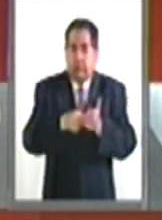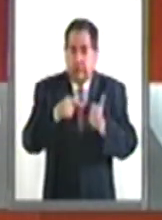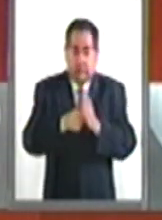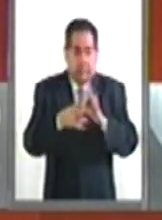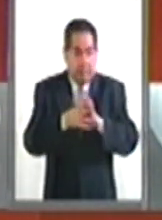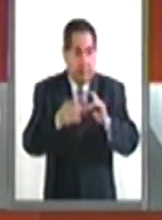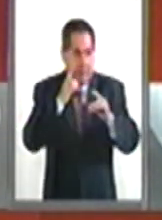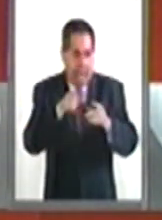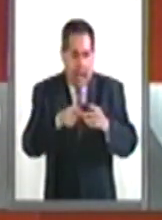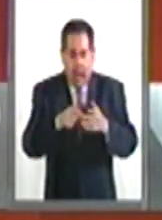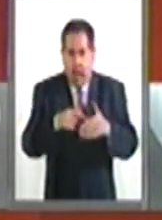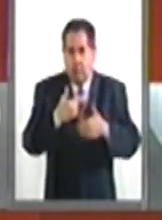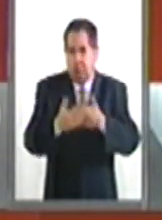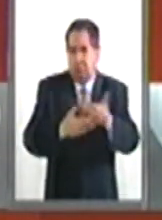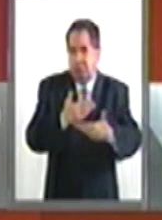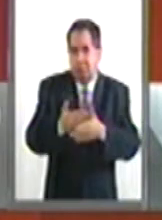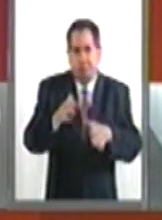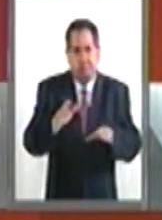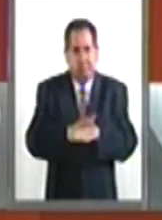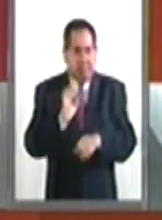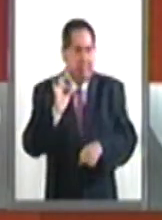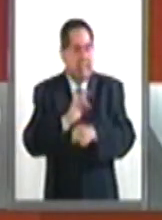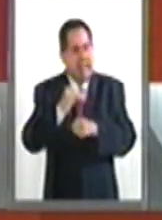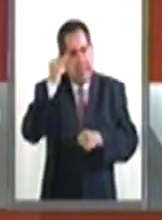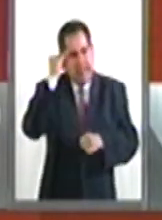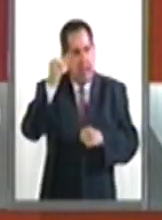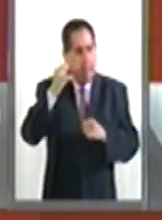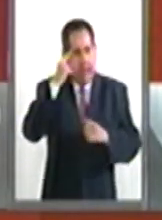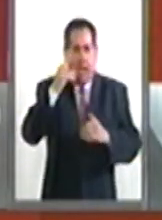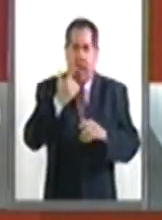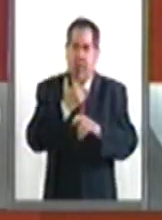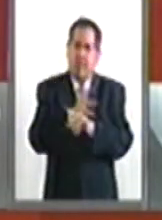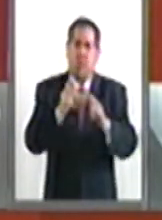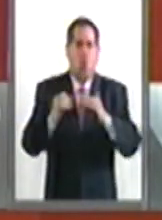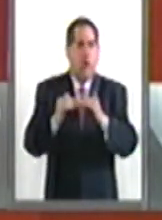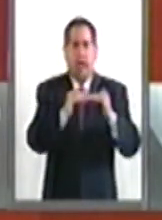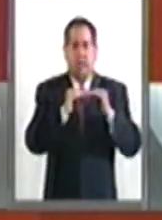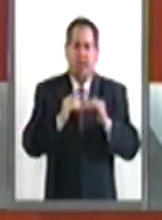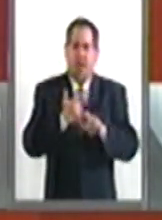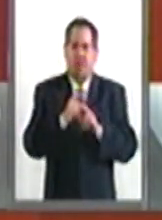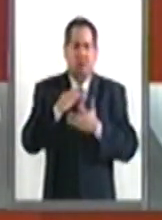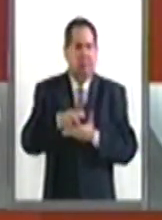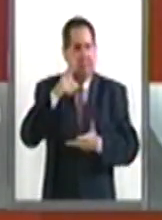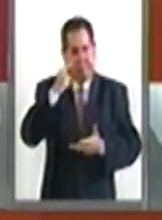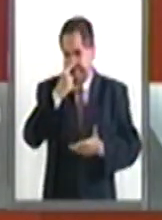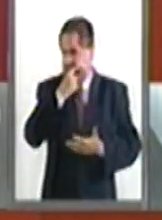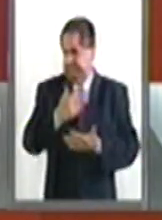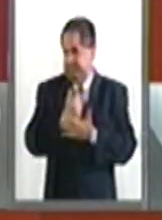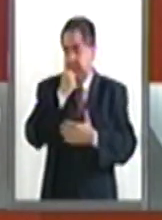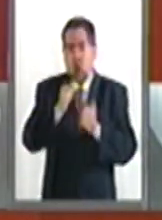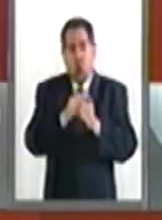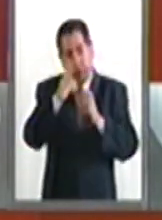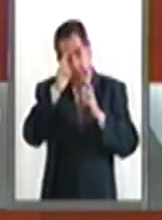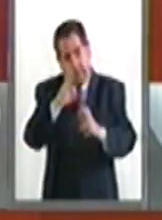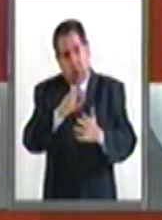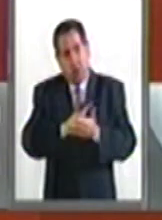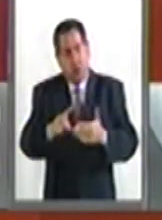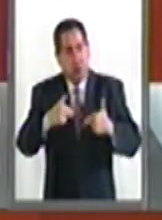la modificación sustantiva de orientar la idea de democracia en una vía de respeto a los derechos